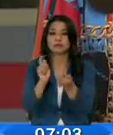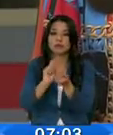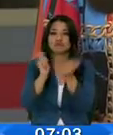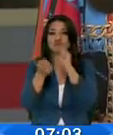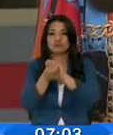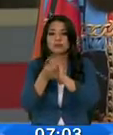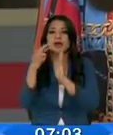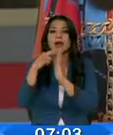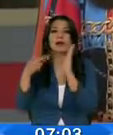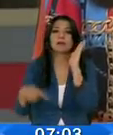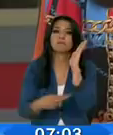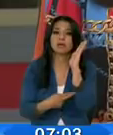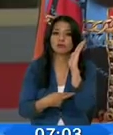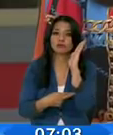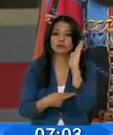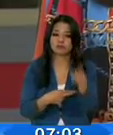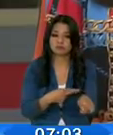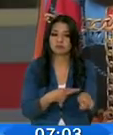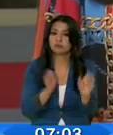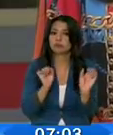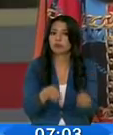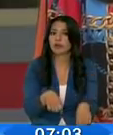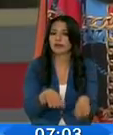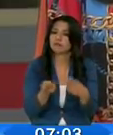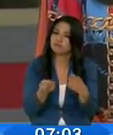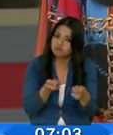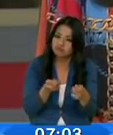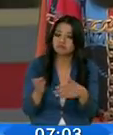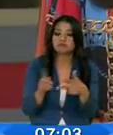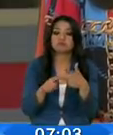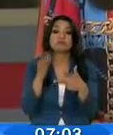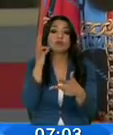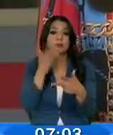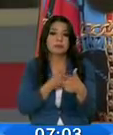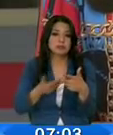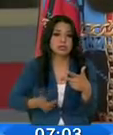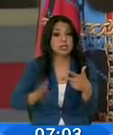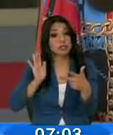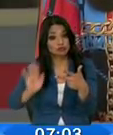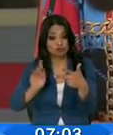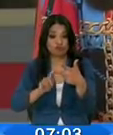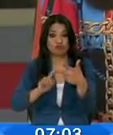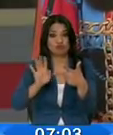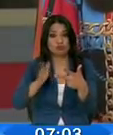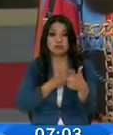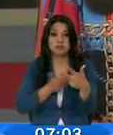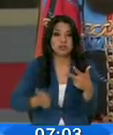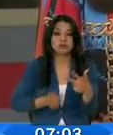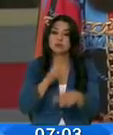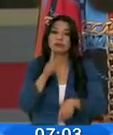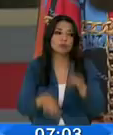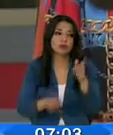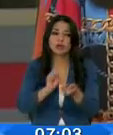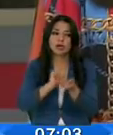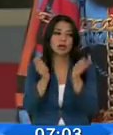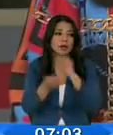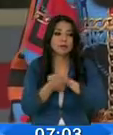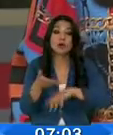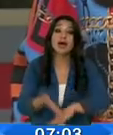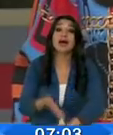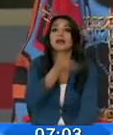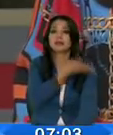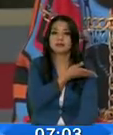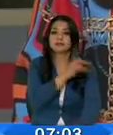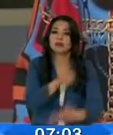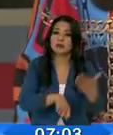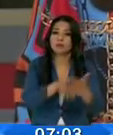los reglamentos que regulan las mencionadas acciones, mientras que la presidenta del organismo asegura que no se pueden hacer cambios antes de que